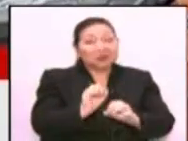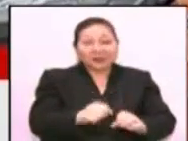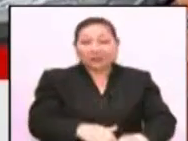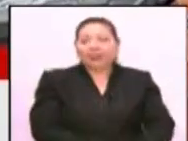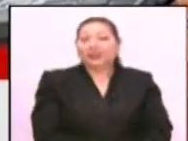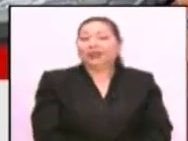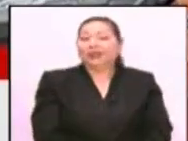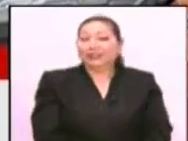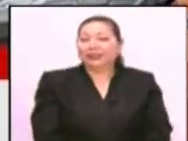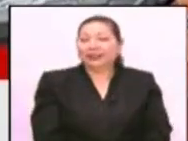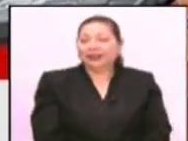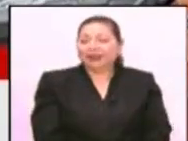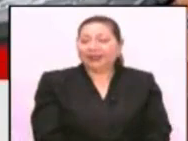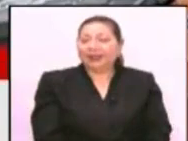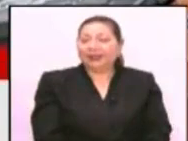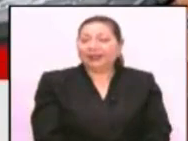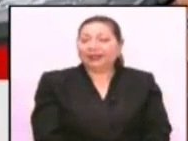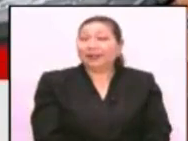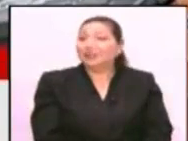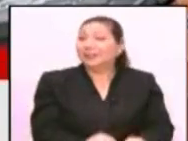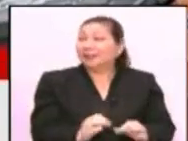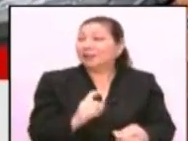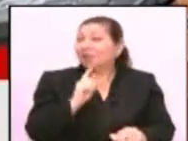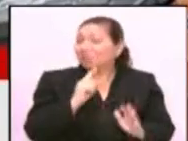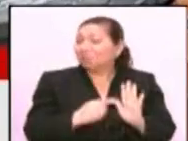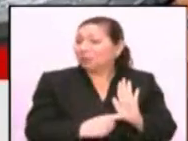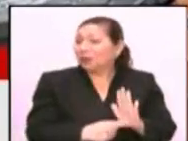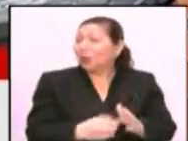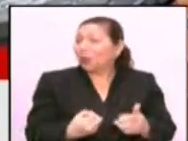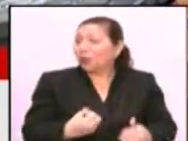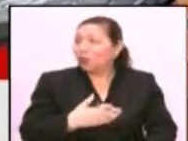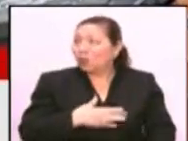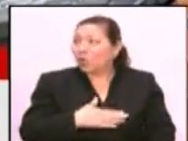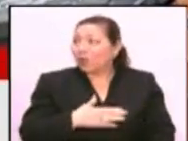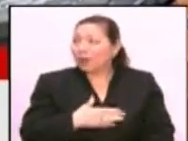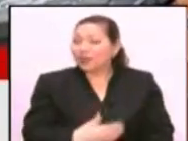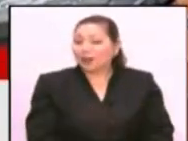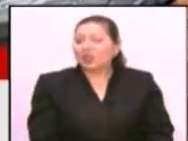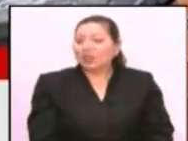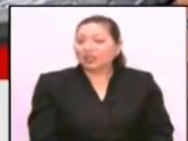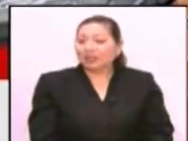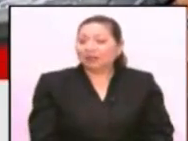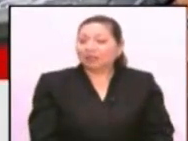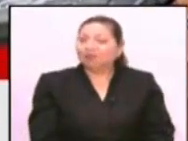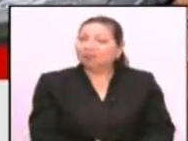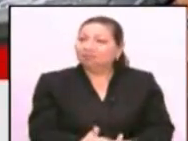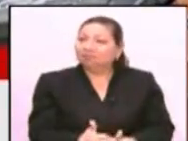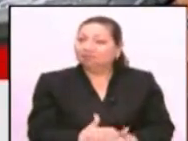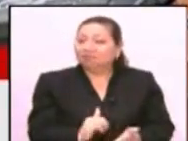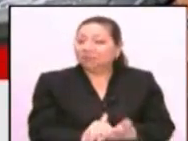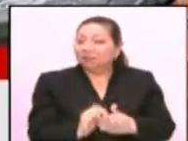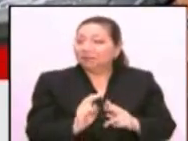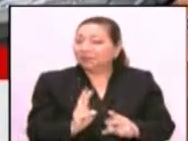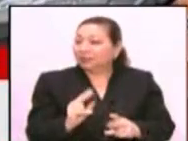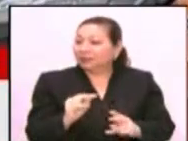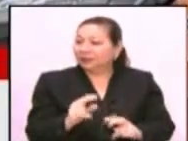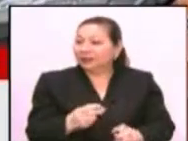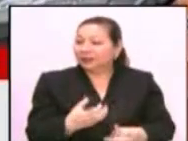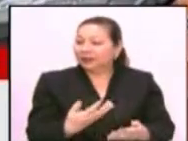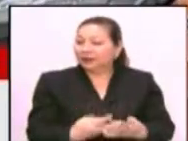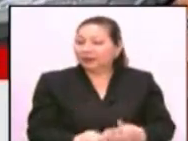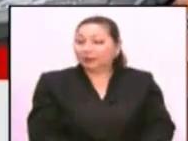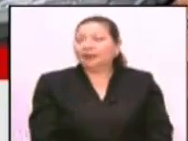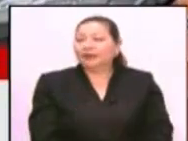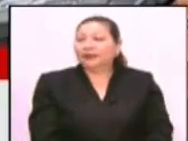cabo. Pasemos. Siempre también exponemos a los empresariados, al empresariado, una parte de lo que se ve y lo que no se ve en las